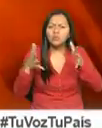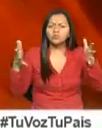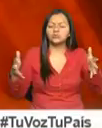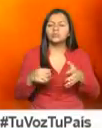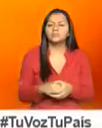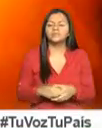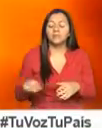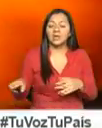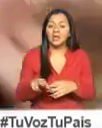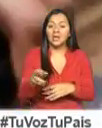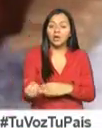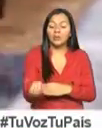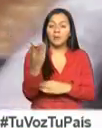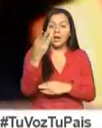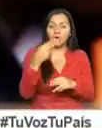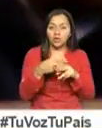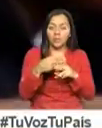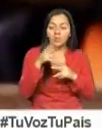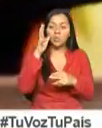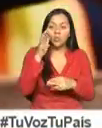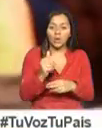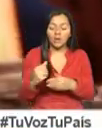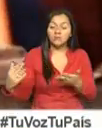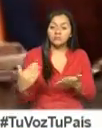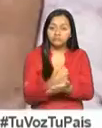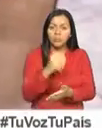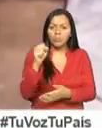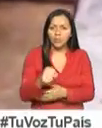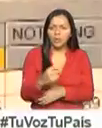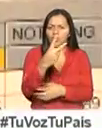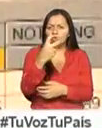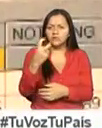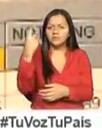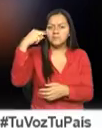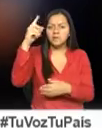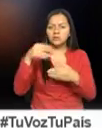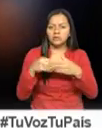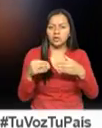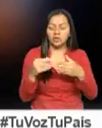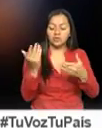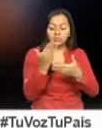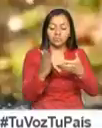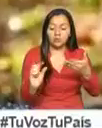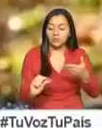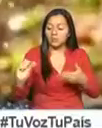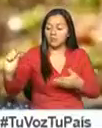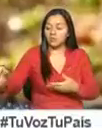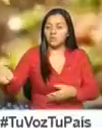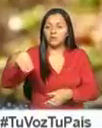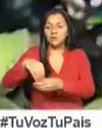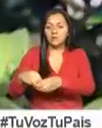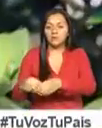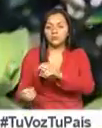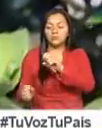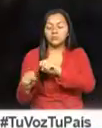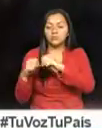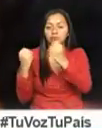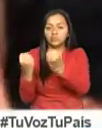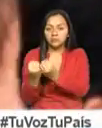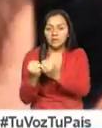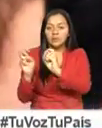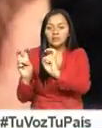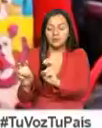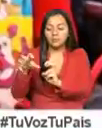Blanco genera un aproximado de 200 millones de dólares y sus excedentes serán destinados para inversiones en desarrollo social de